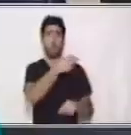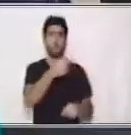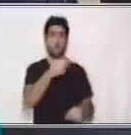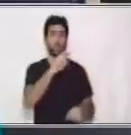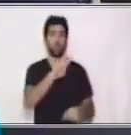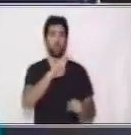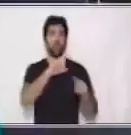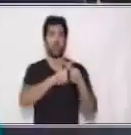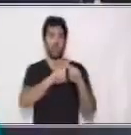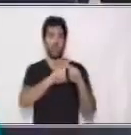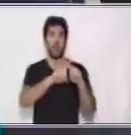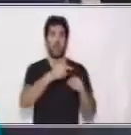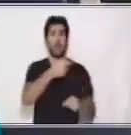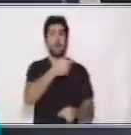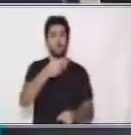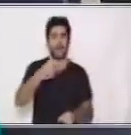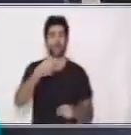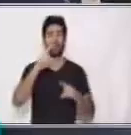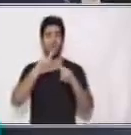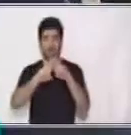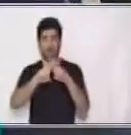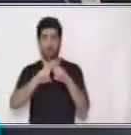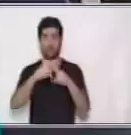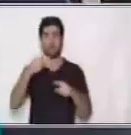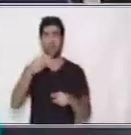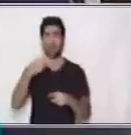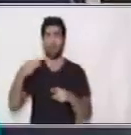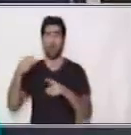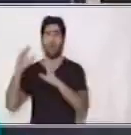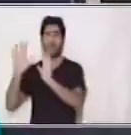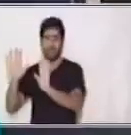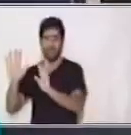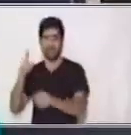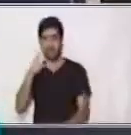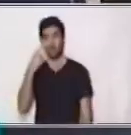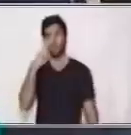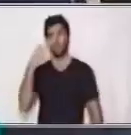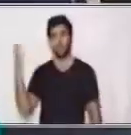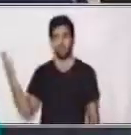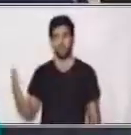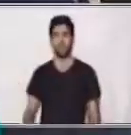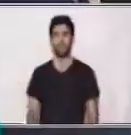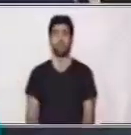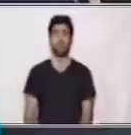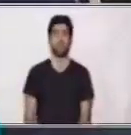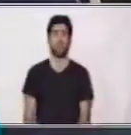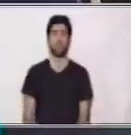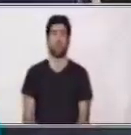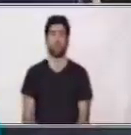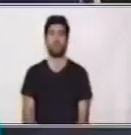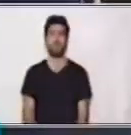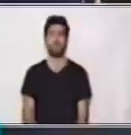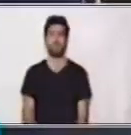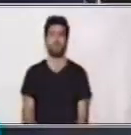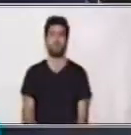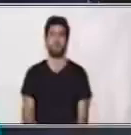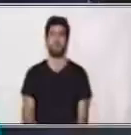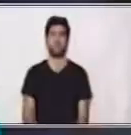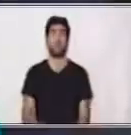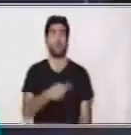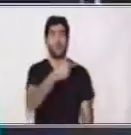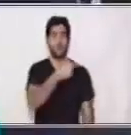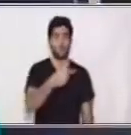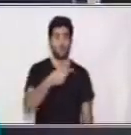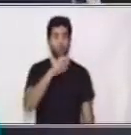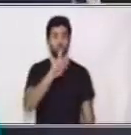2x, aquí estaba sumando, el otro lado pasa a restar, igual a 10. Menos 2